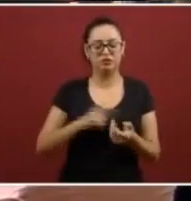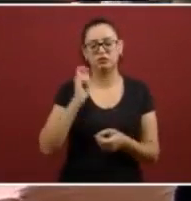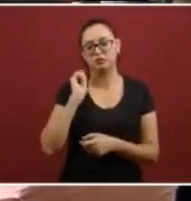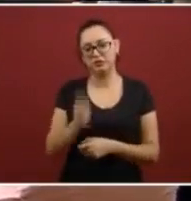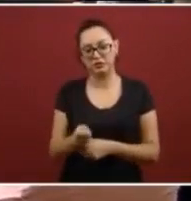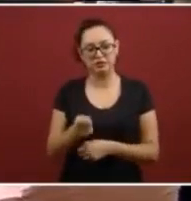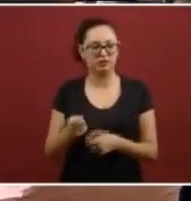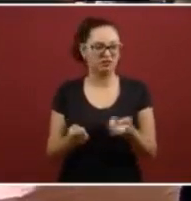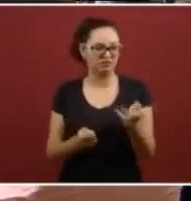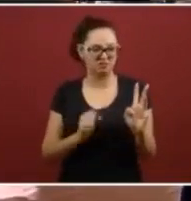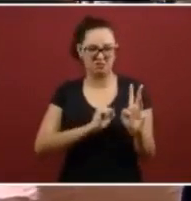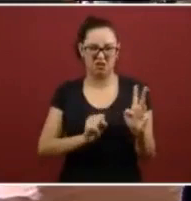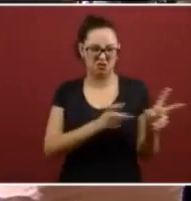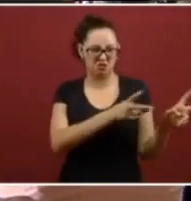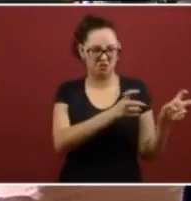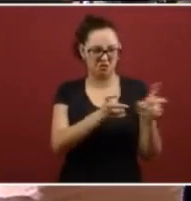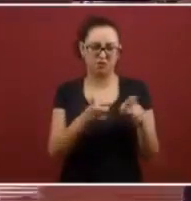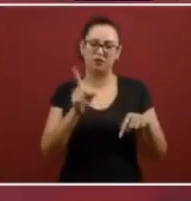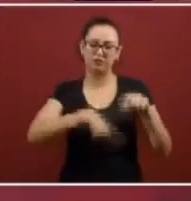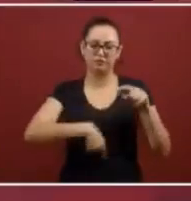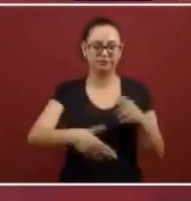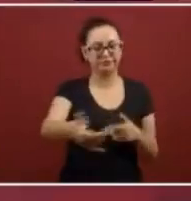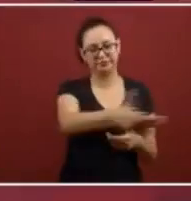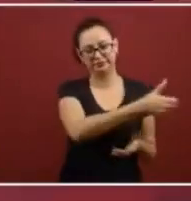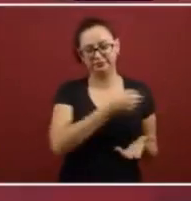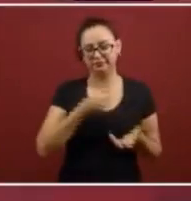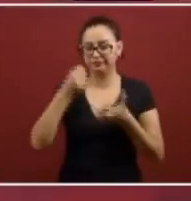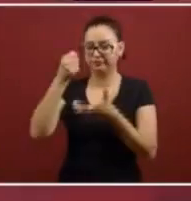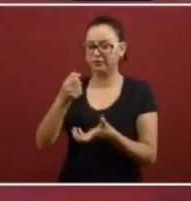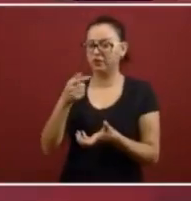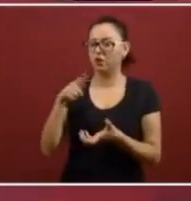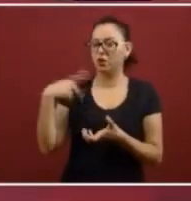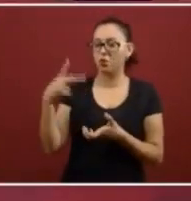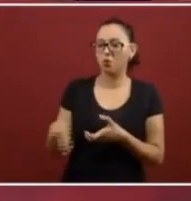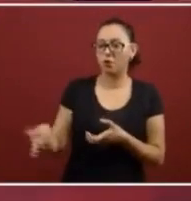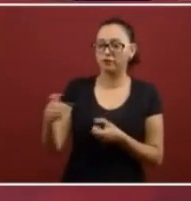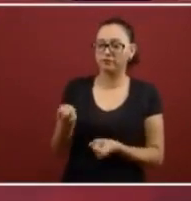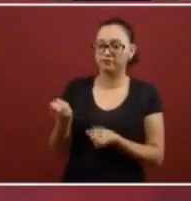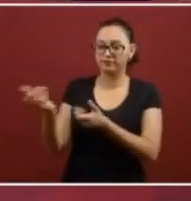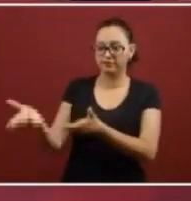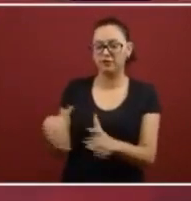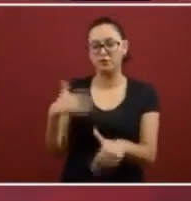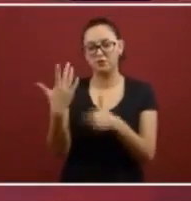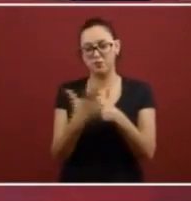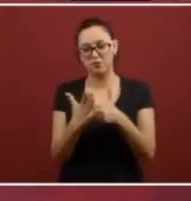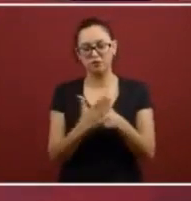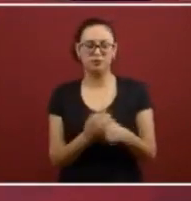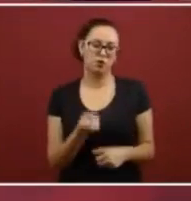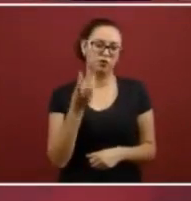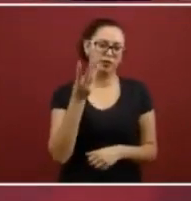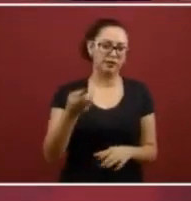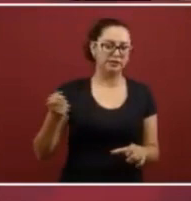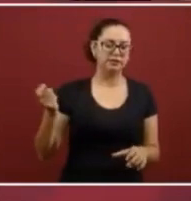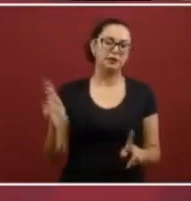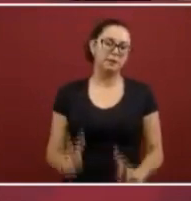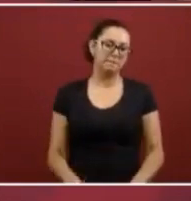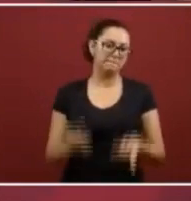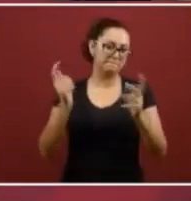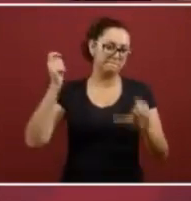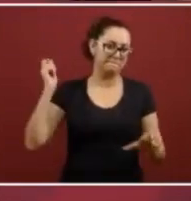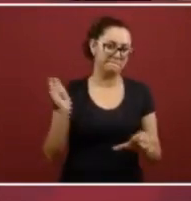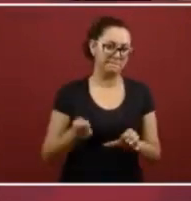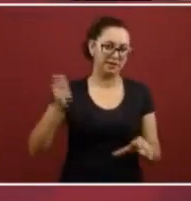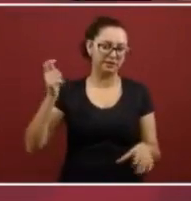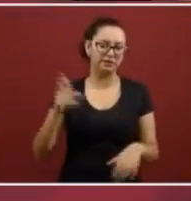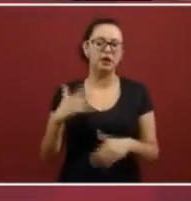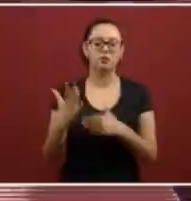robado, institute to es que return vamos a presentar the las tres próximas gains subastas to the que people. realizaremos. La